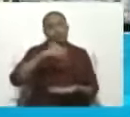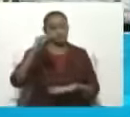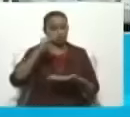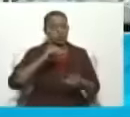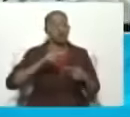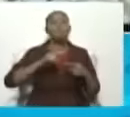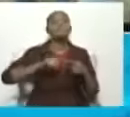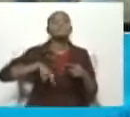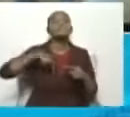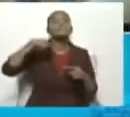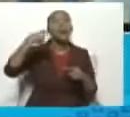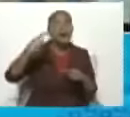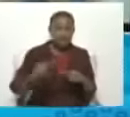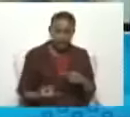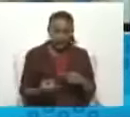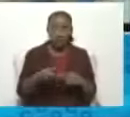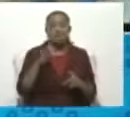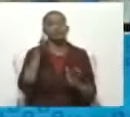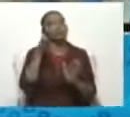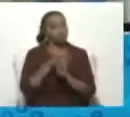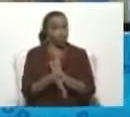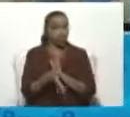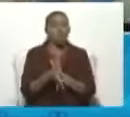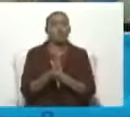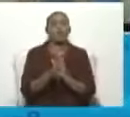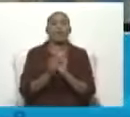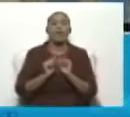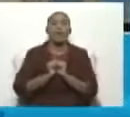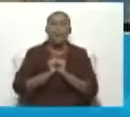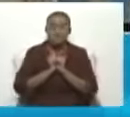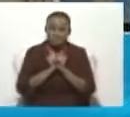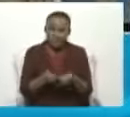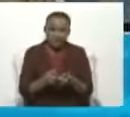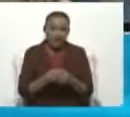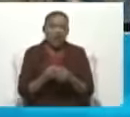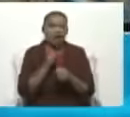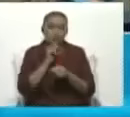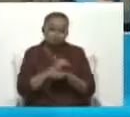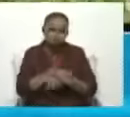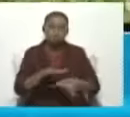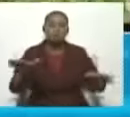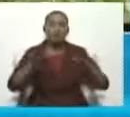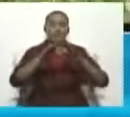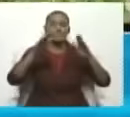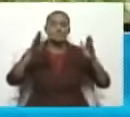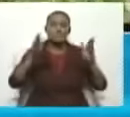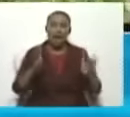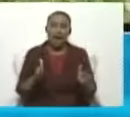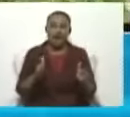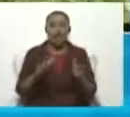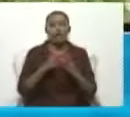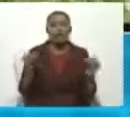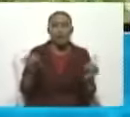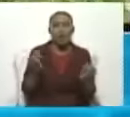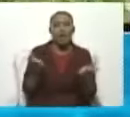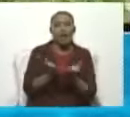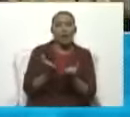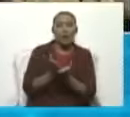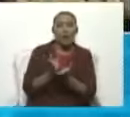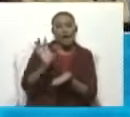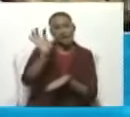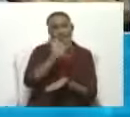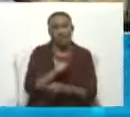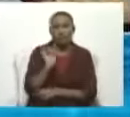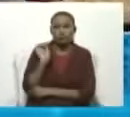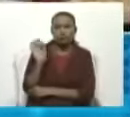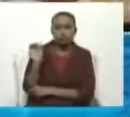de las máquinas de votación y empezar el despliegue de las máquinas hacia los estados. También el día de hoy